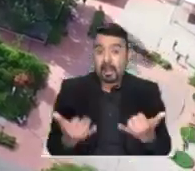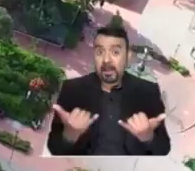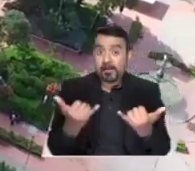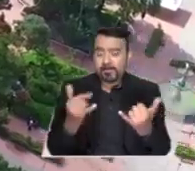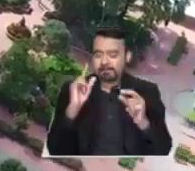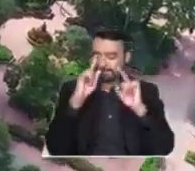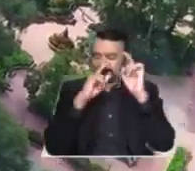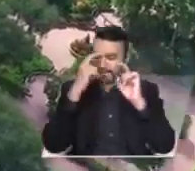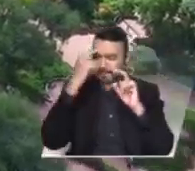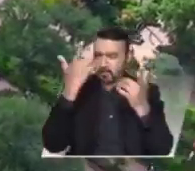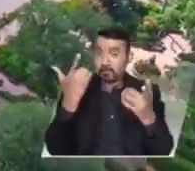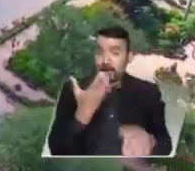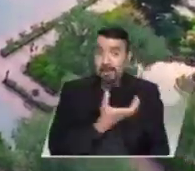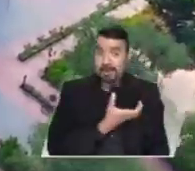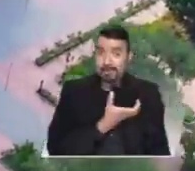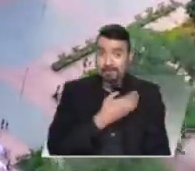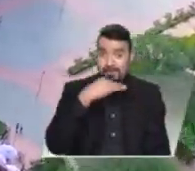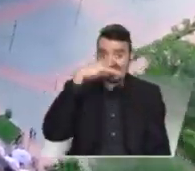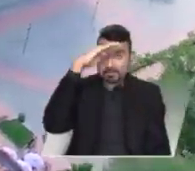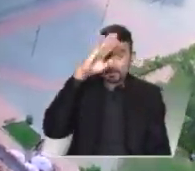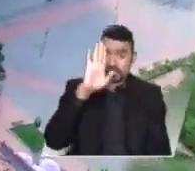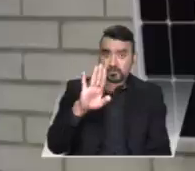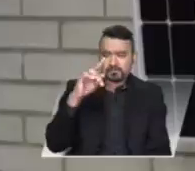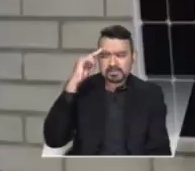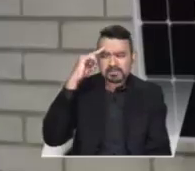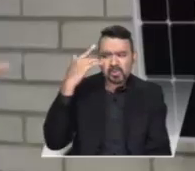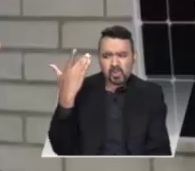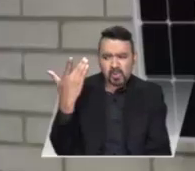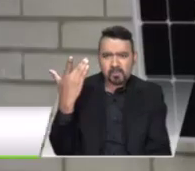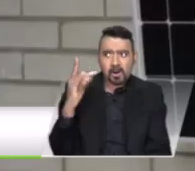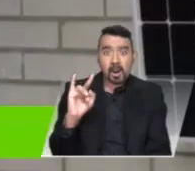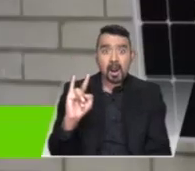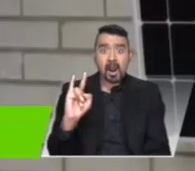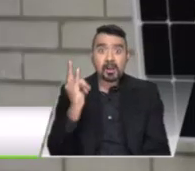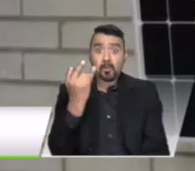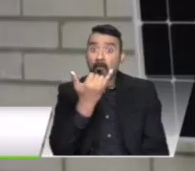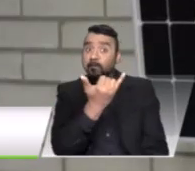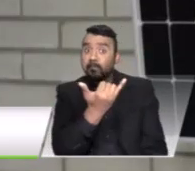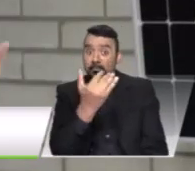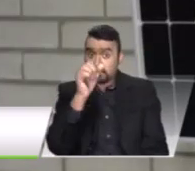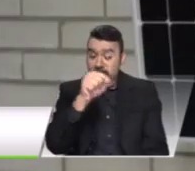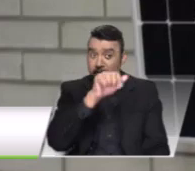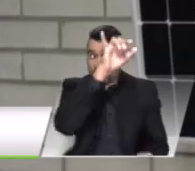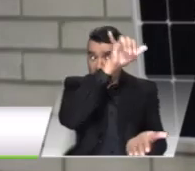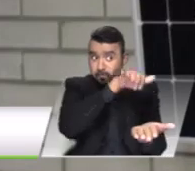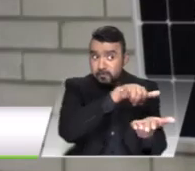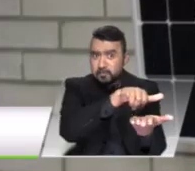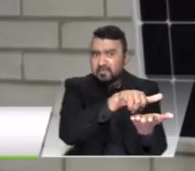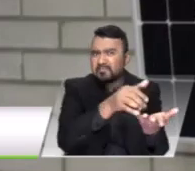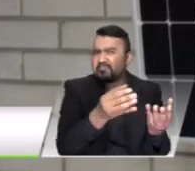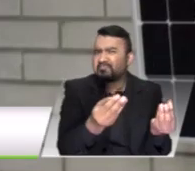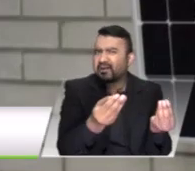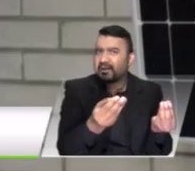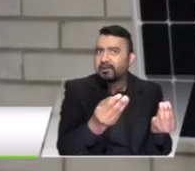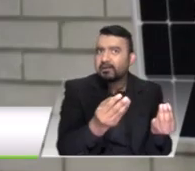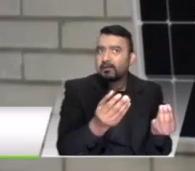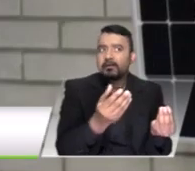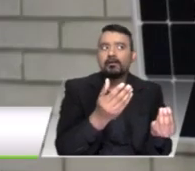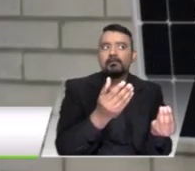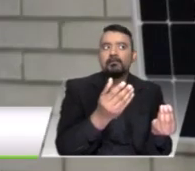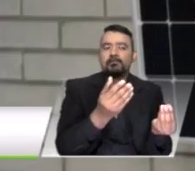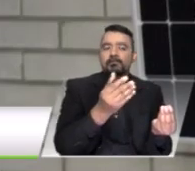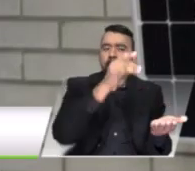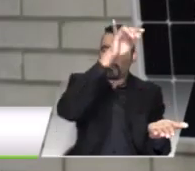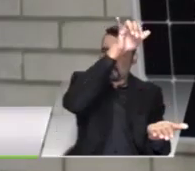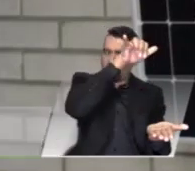alcalde de Medellín como el lugar para una pista escuela. El de Santa Fe de Antioquia, ¿para qué serviría? Para los vuelos